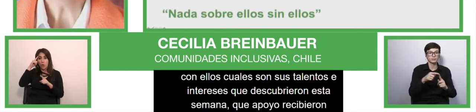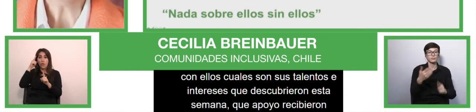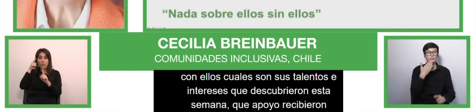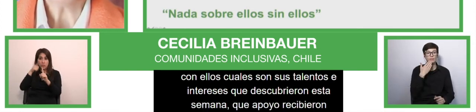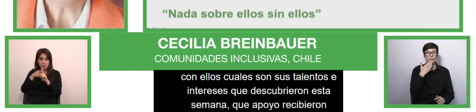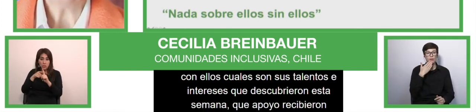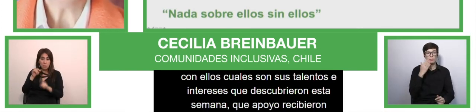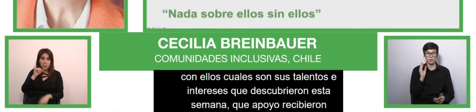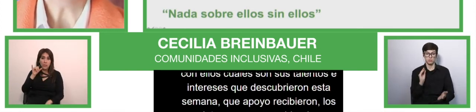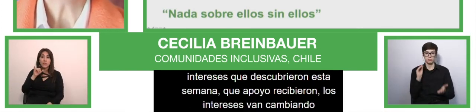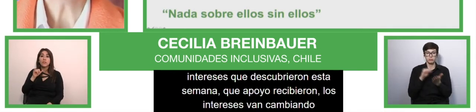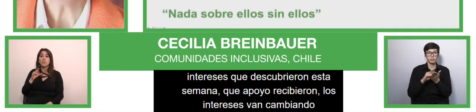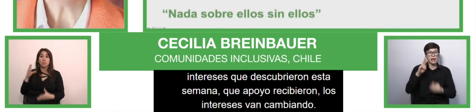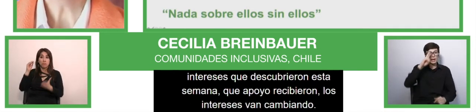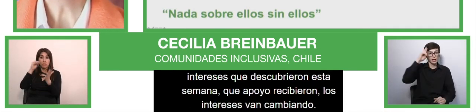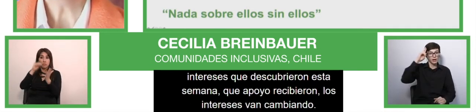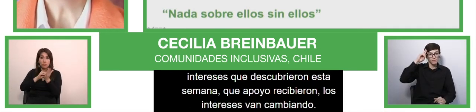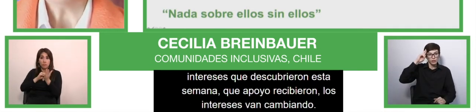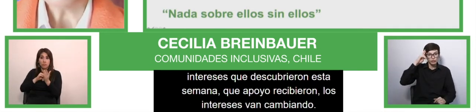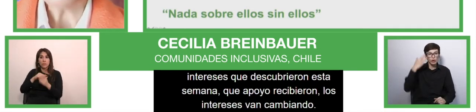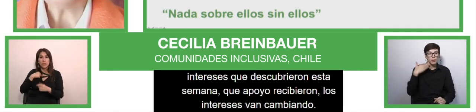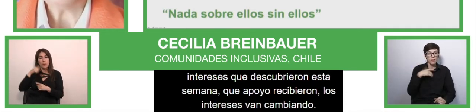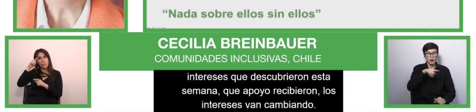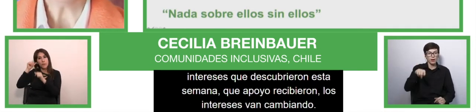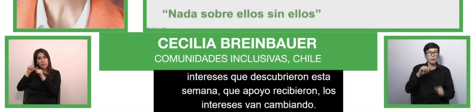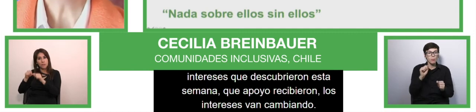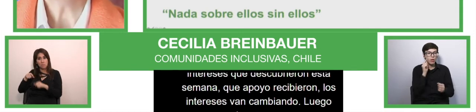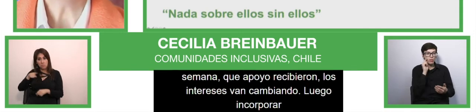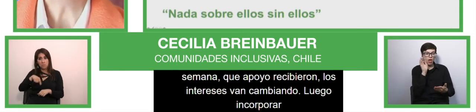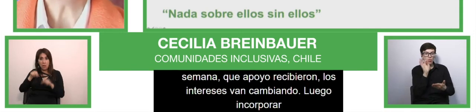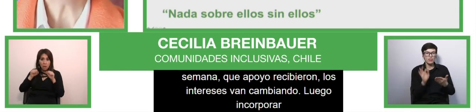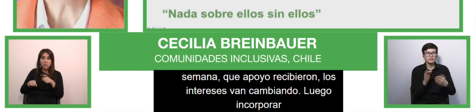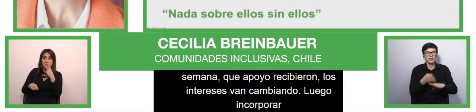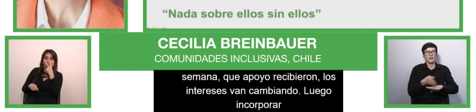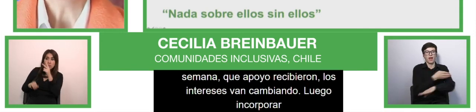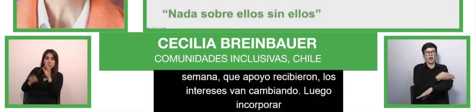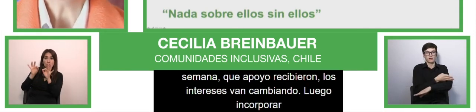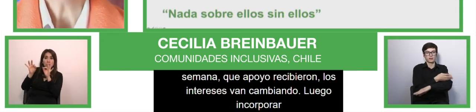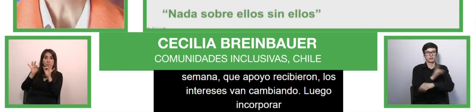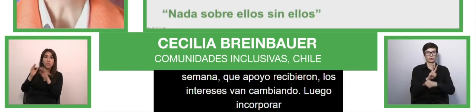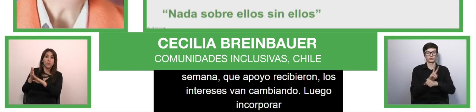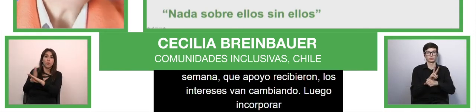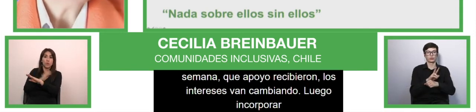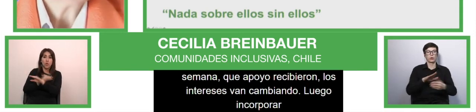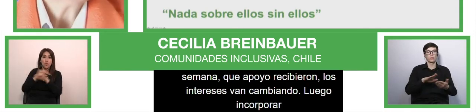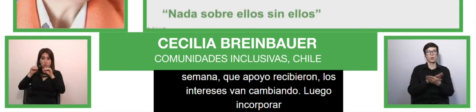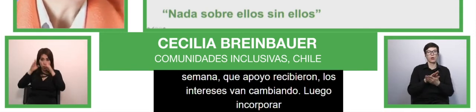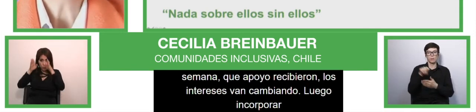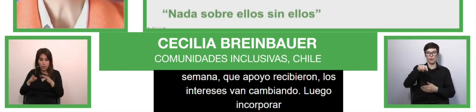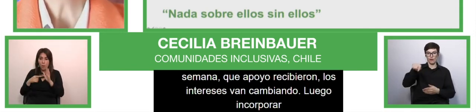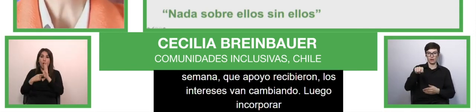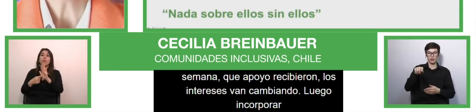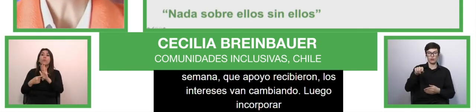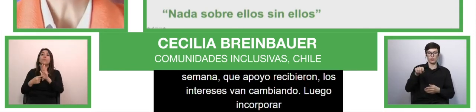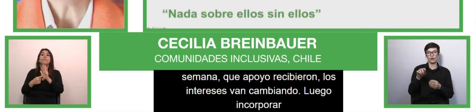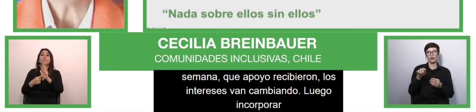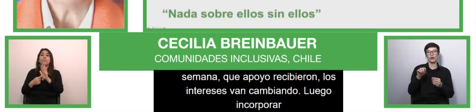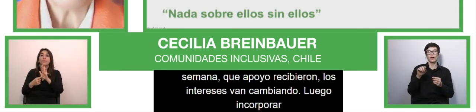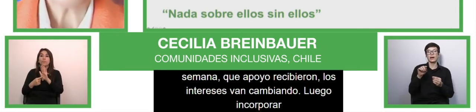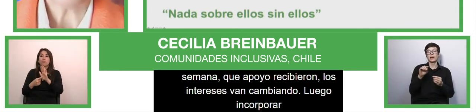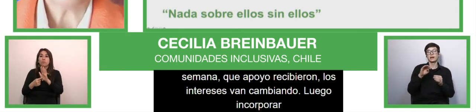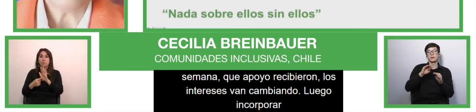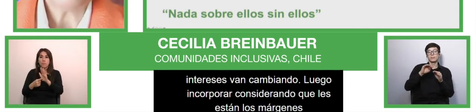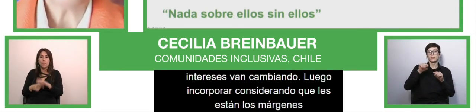en diseñar a priori considerando a quién están en los márgenes nada sobre ellos sin ellos